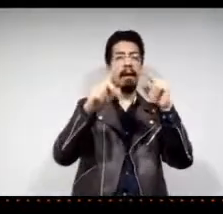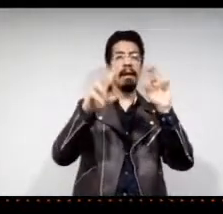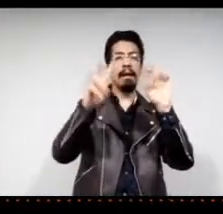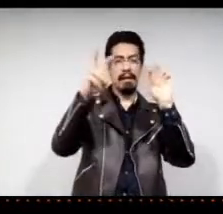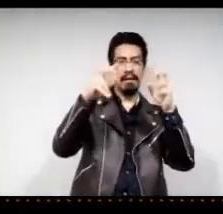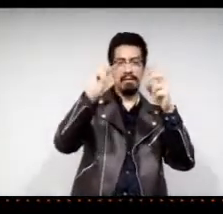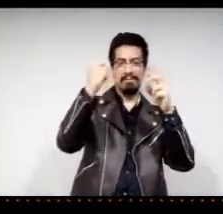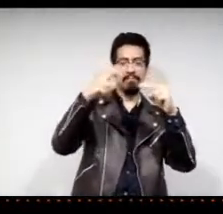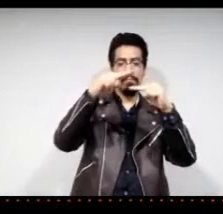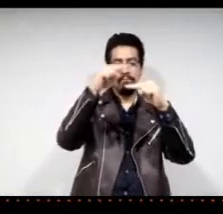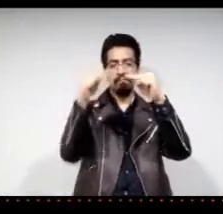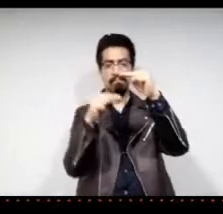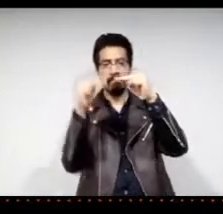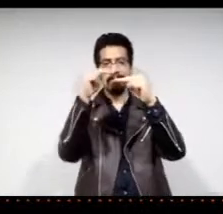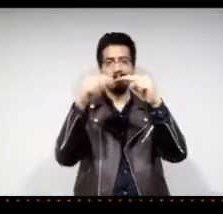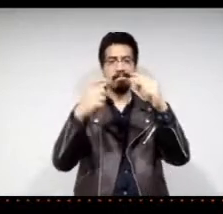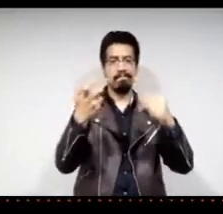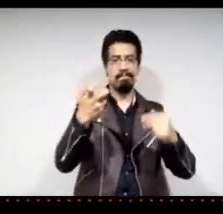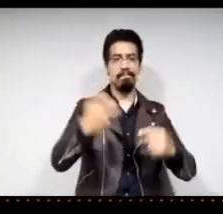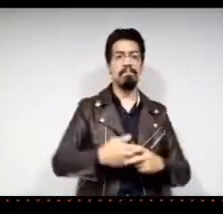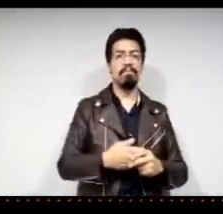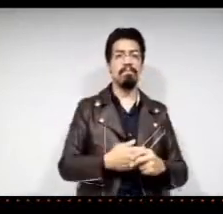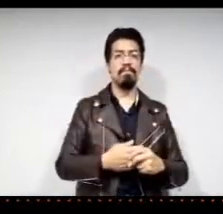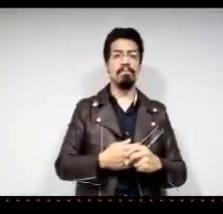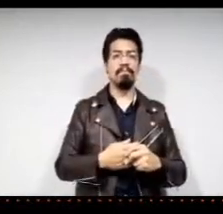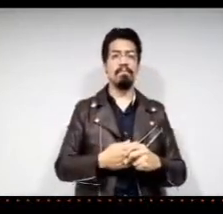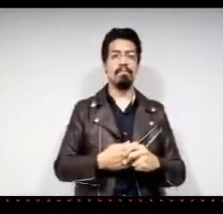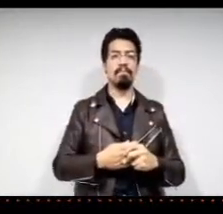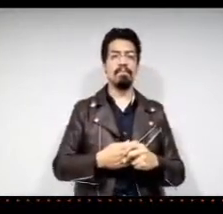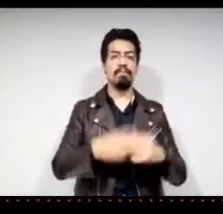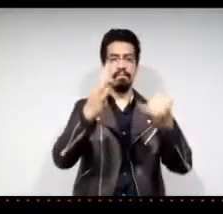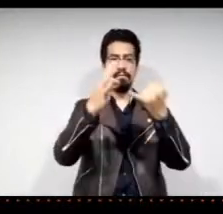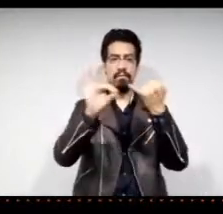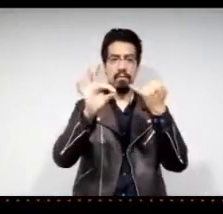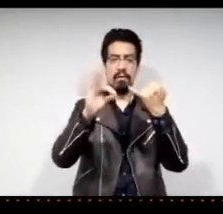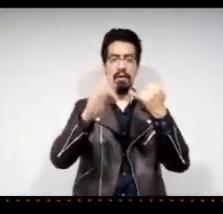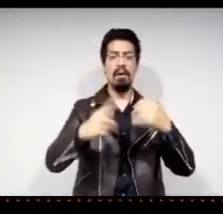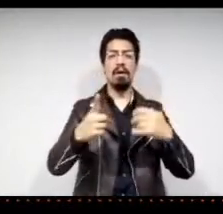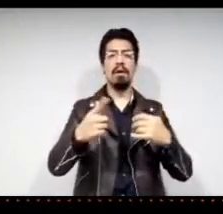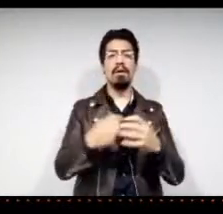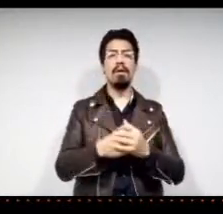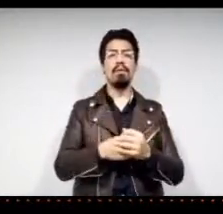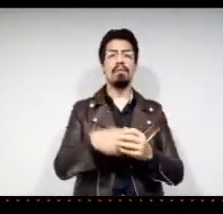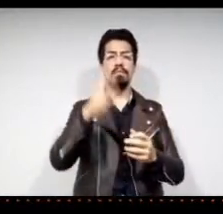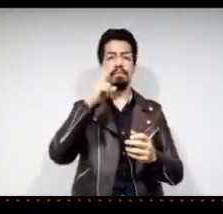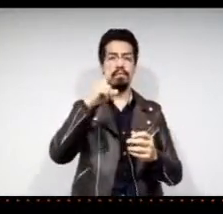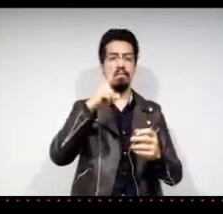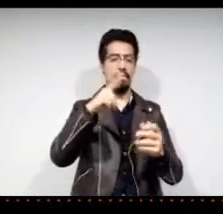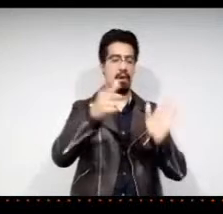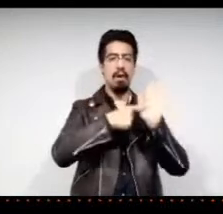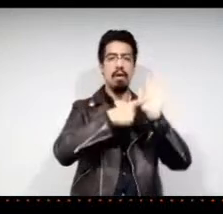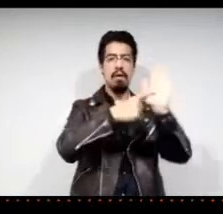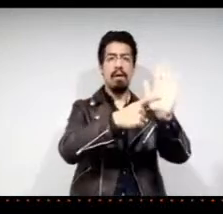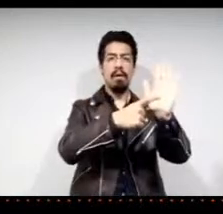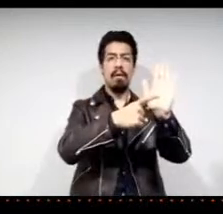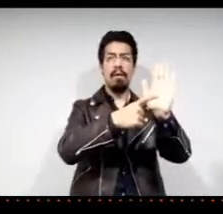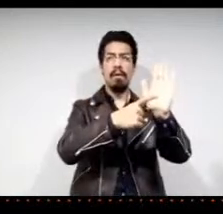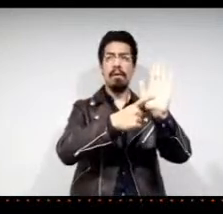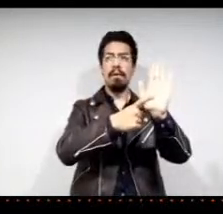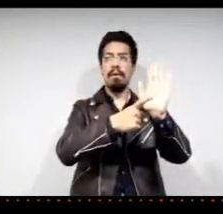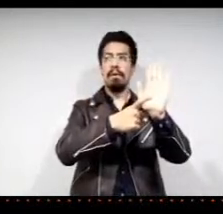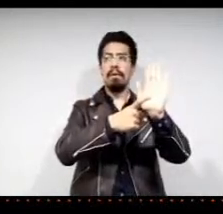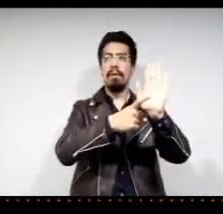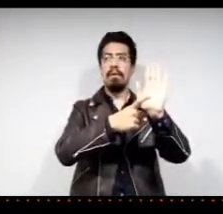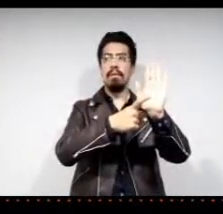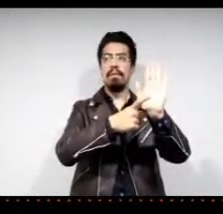pedagógicos. Y luego, por último, quiero aquí compartir un poquito la pantalla, una presentación. Ahí se debe estar